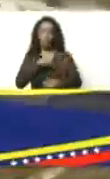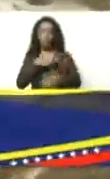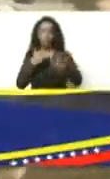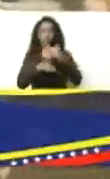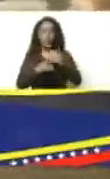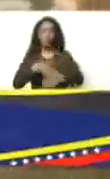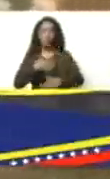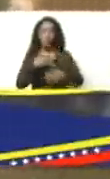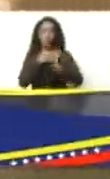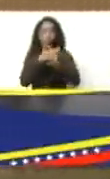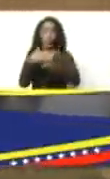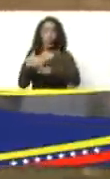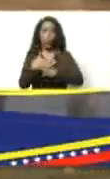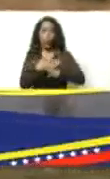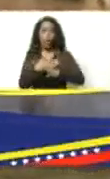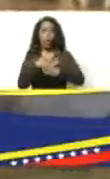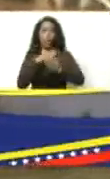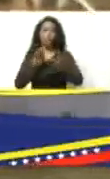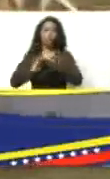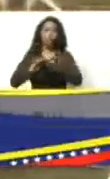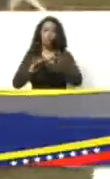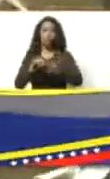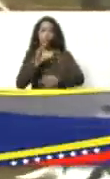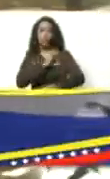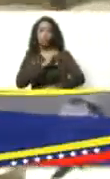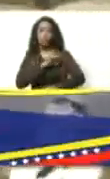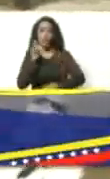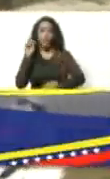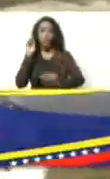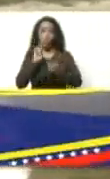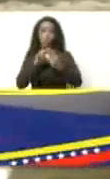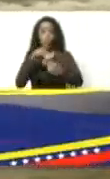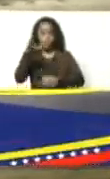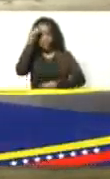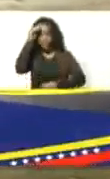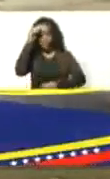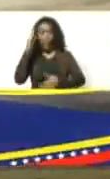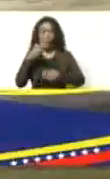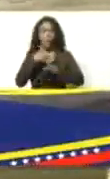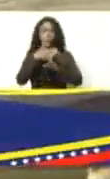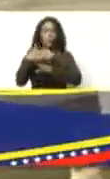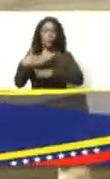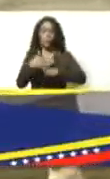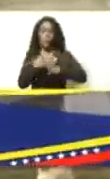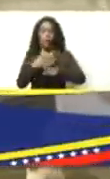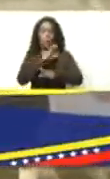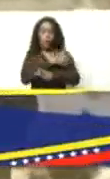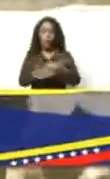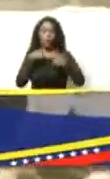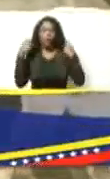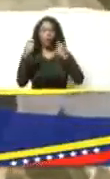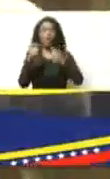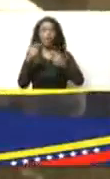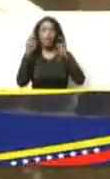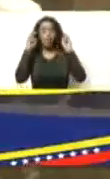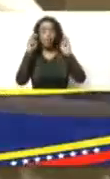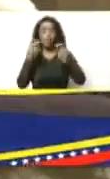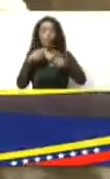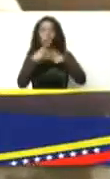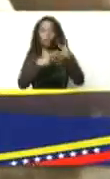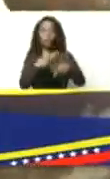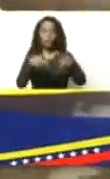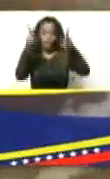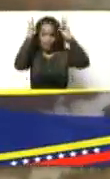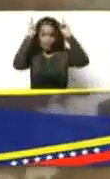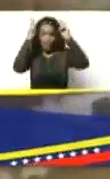a poder compartir y socializar conocimientos con nuestro poder popular en el marco de la producción de conejos, producción